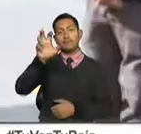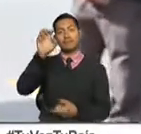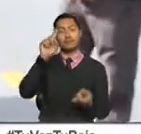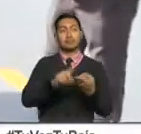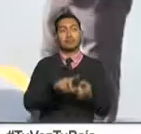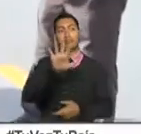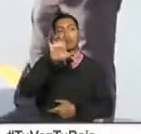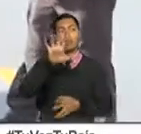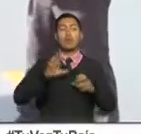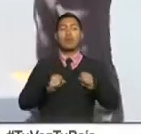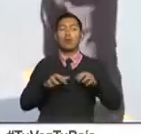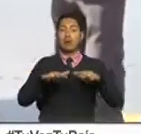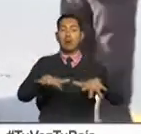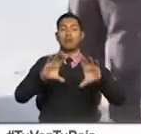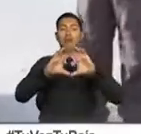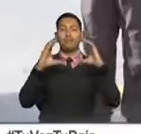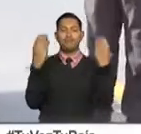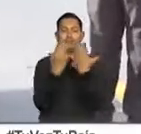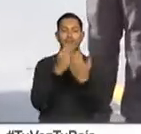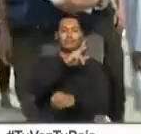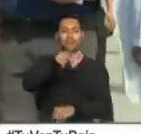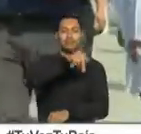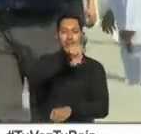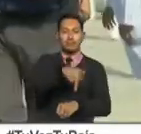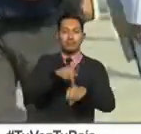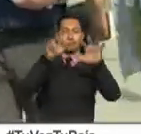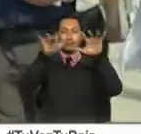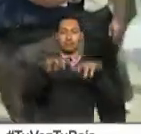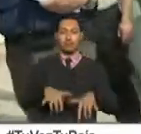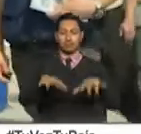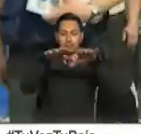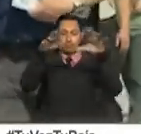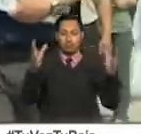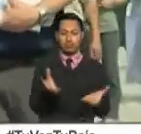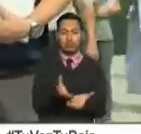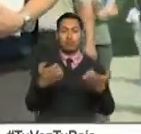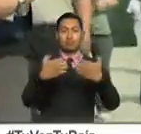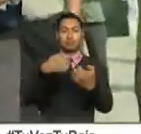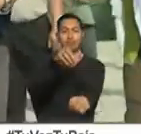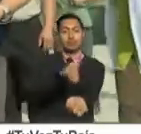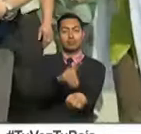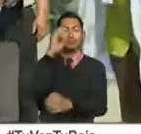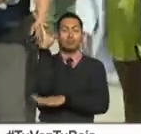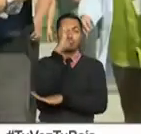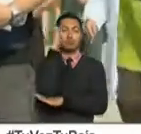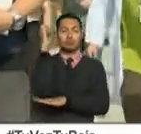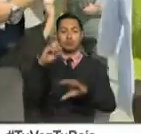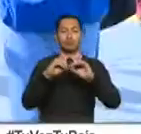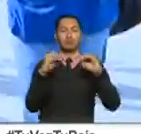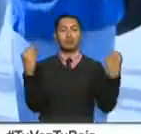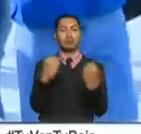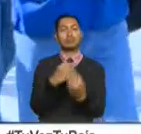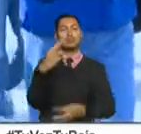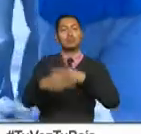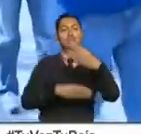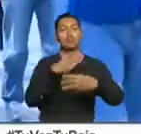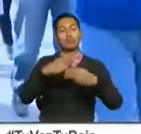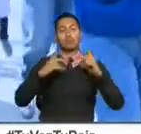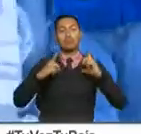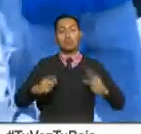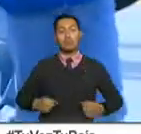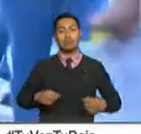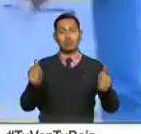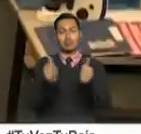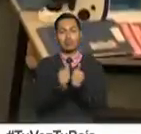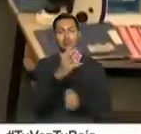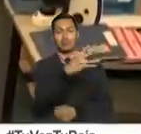septiembre, un comité de expertos de la Secretaría Global de Equipos Médicos de Emergencia de la Organización Mundial de la Salud y otras